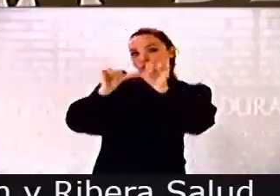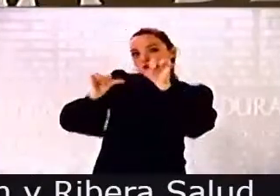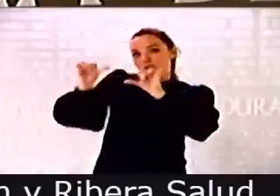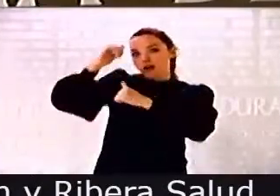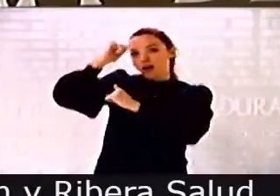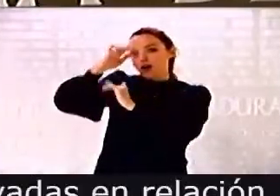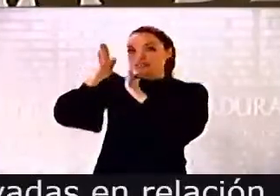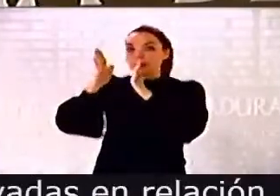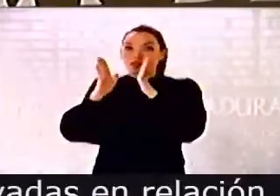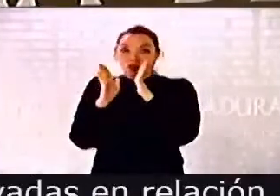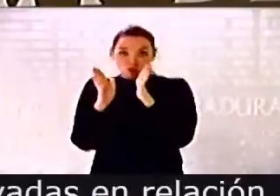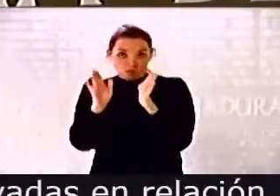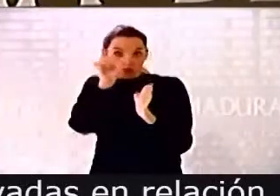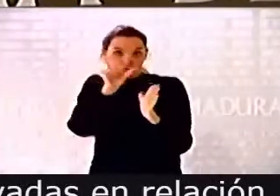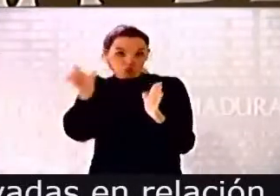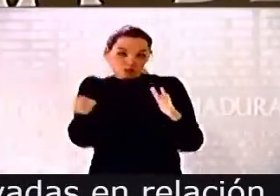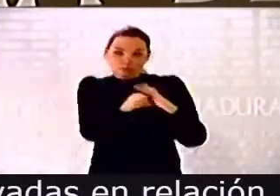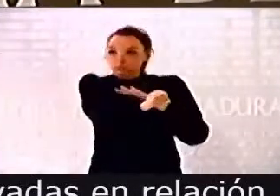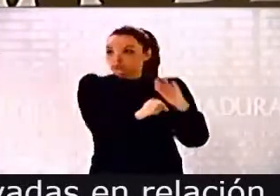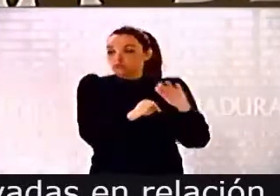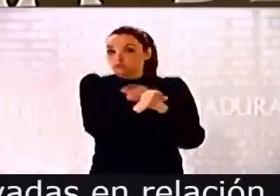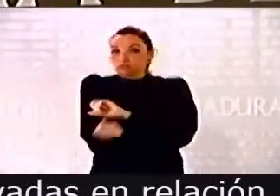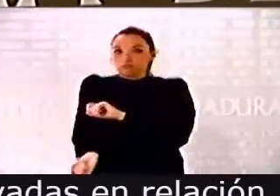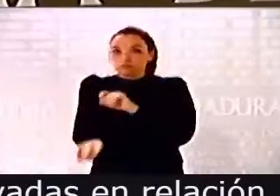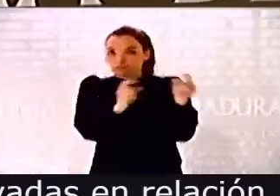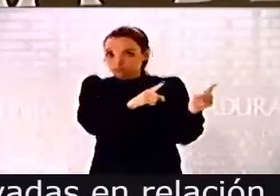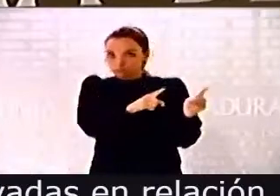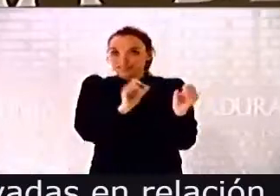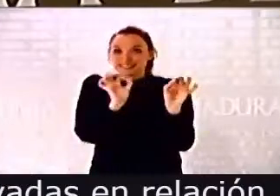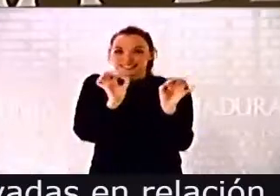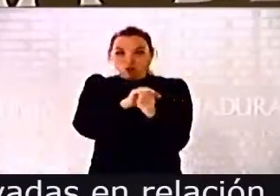atención a las personas que tienen COVID.